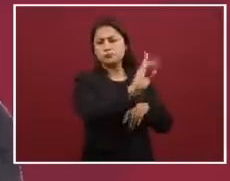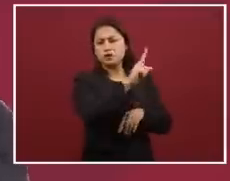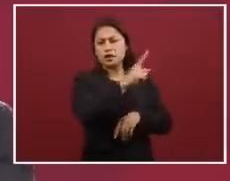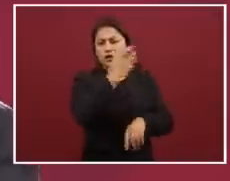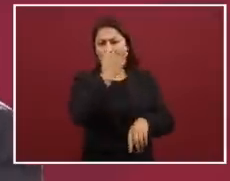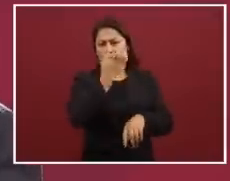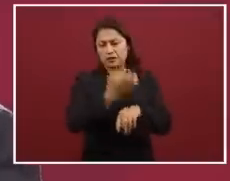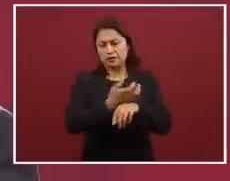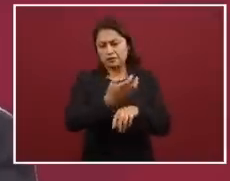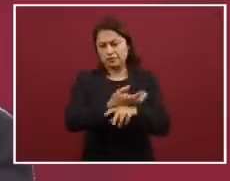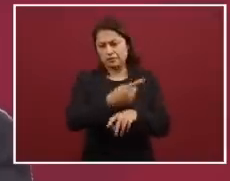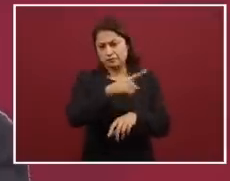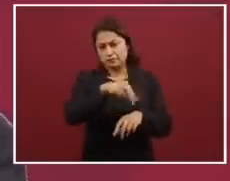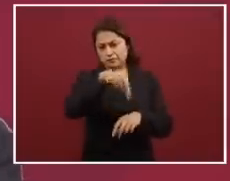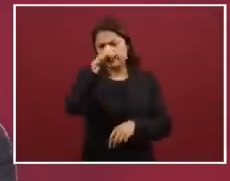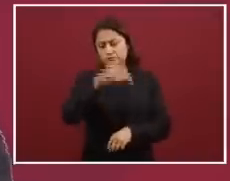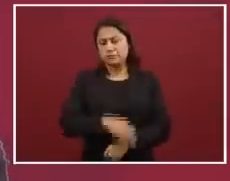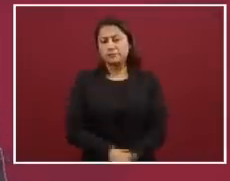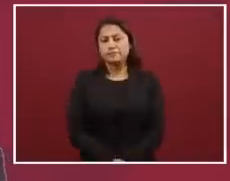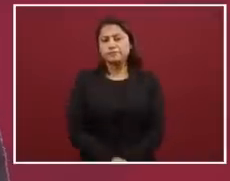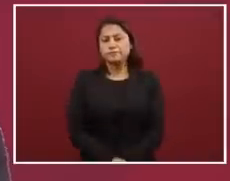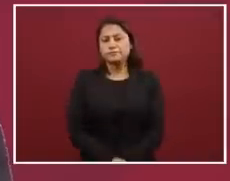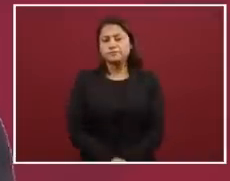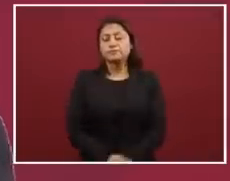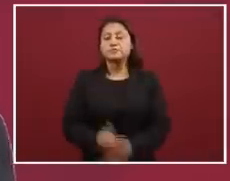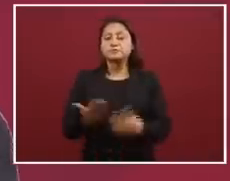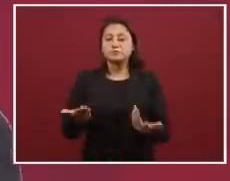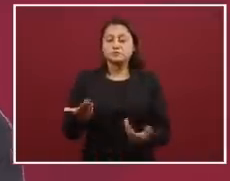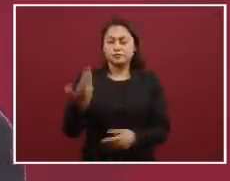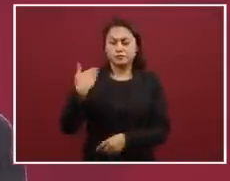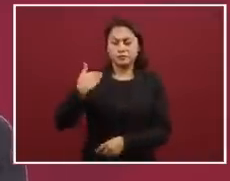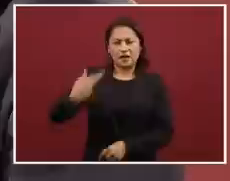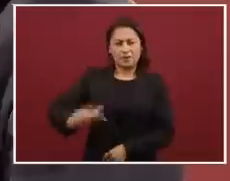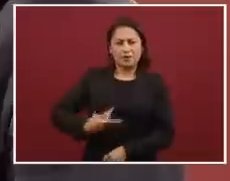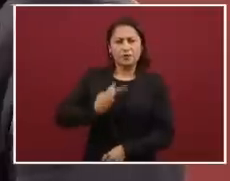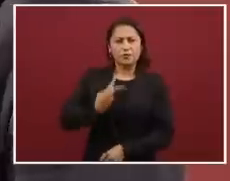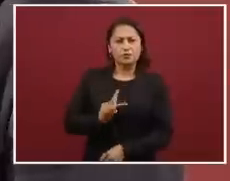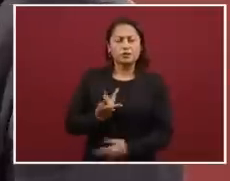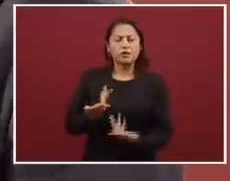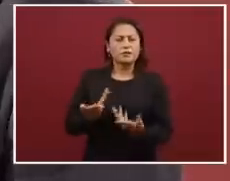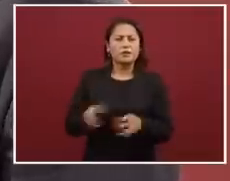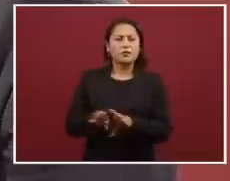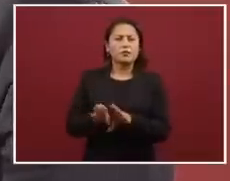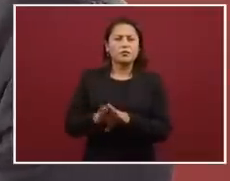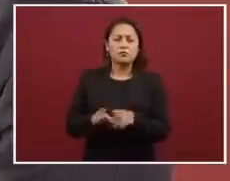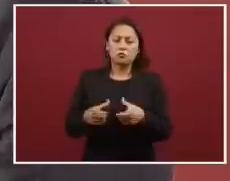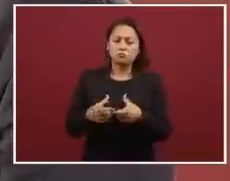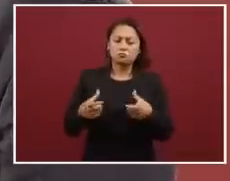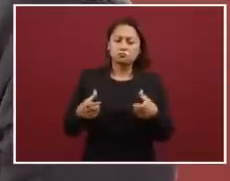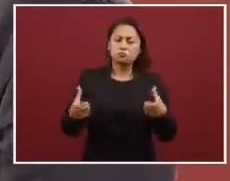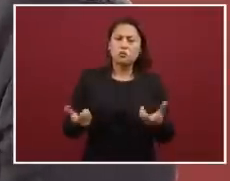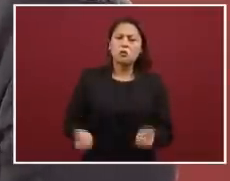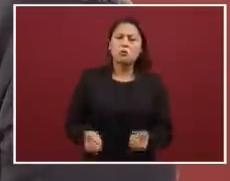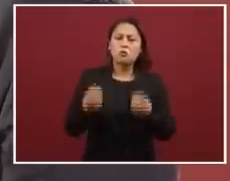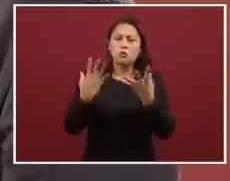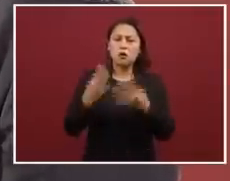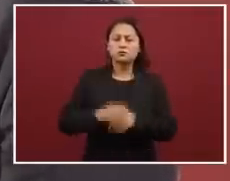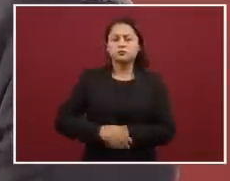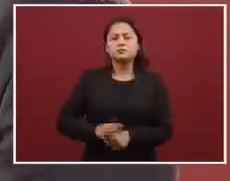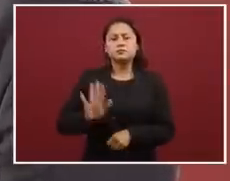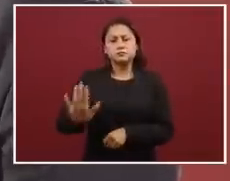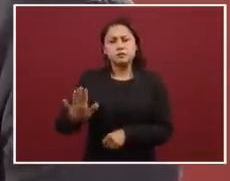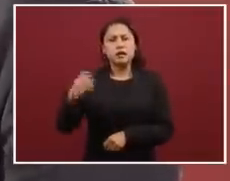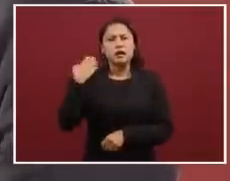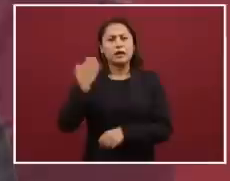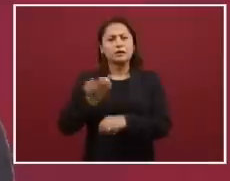Hace un rato mencionaban cuál era la capacidad. Bueno, nosotros hemos instalado de manera temporal varios campamentos y hemos